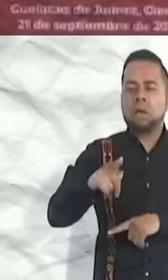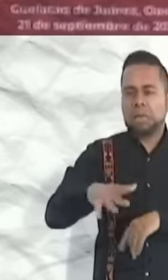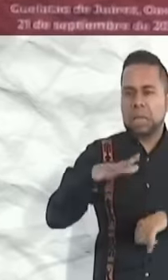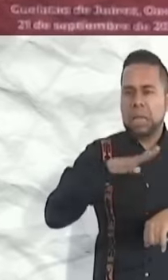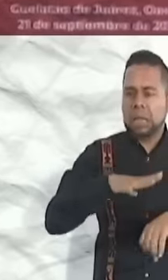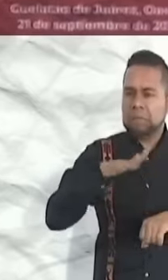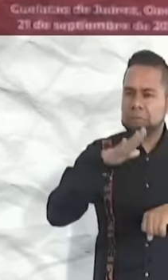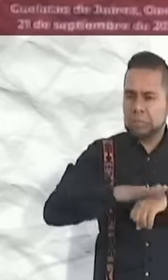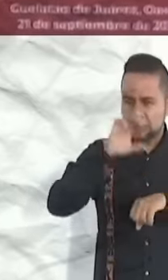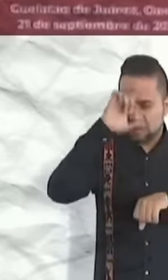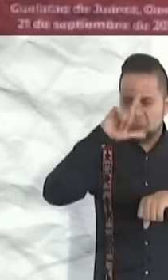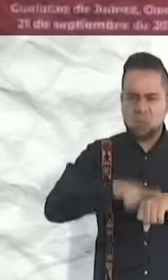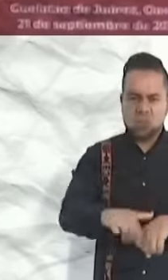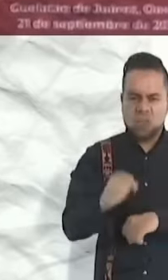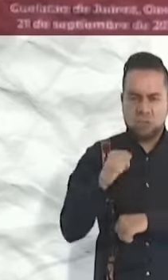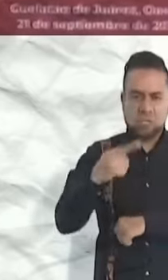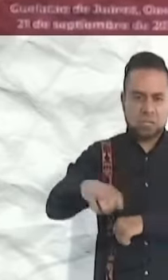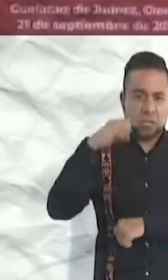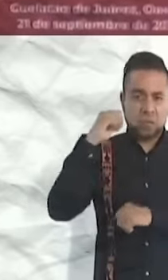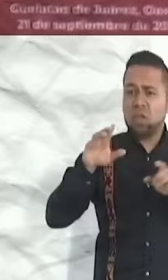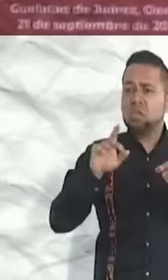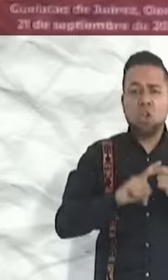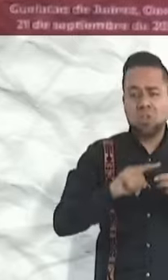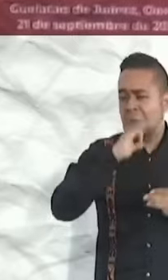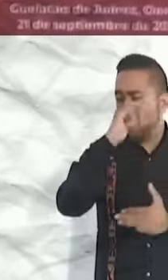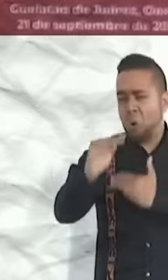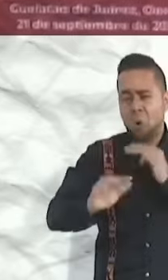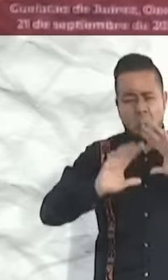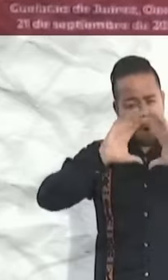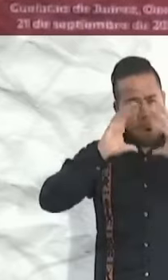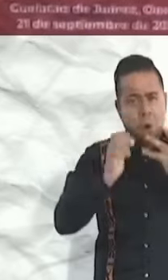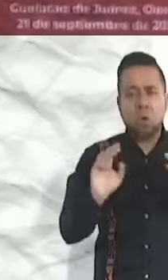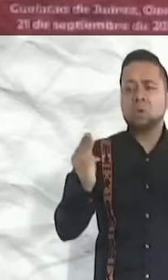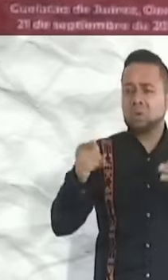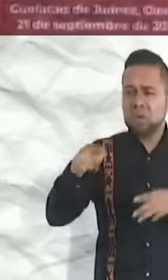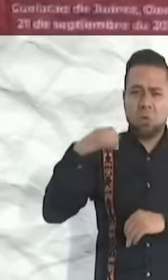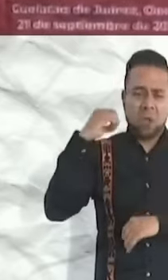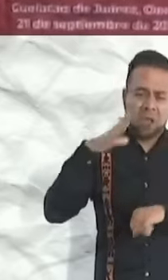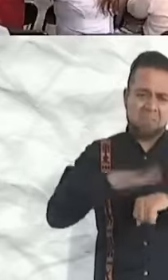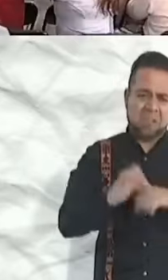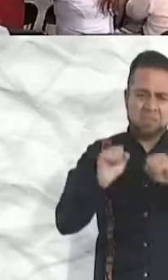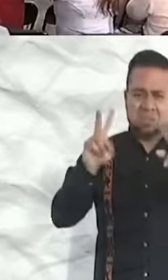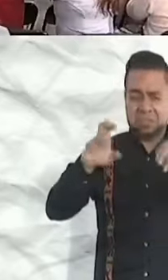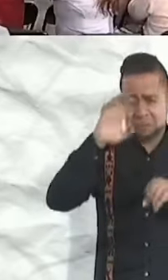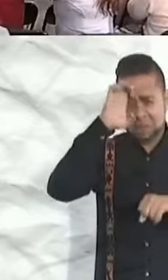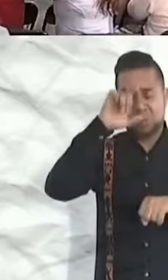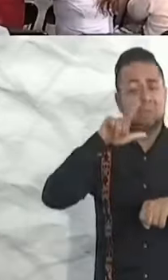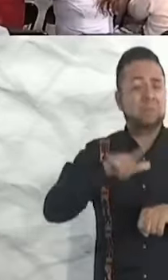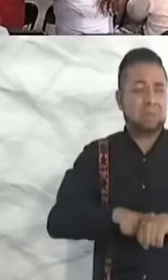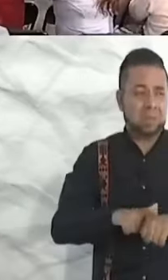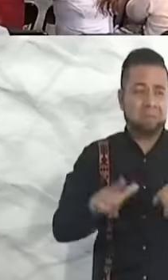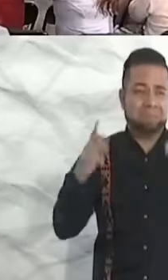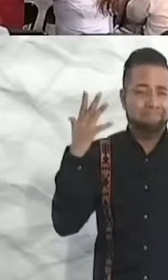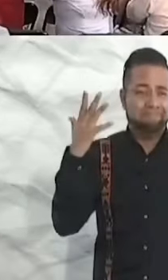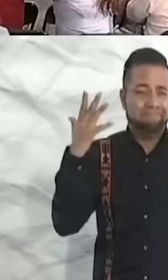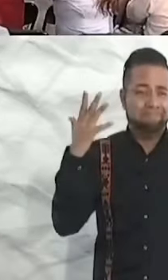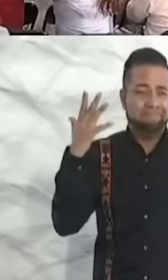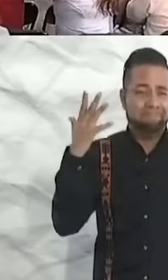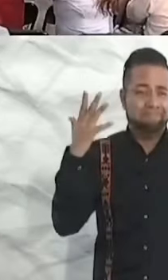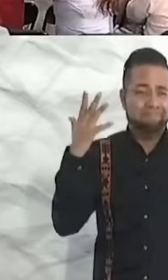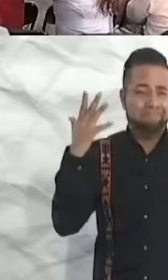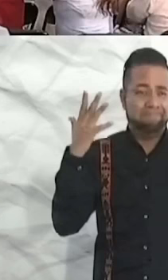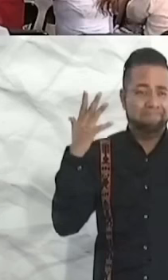más cultura en el mundo. Sí. Pa, tenemos